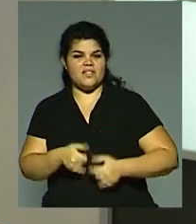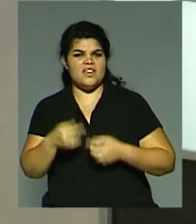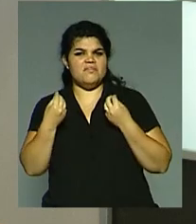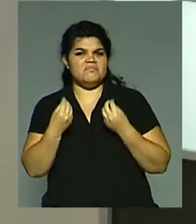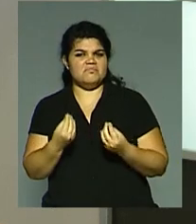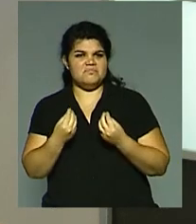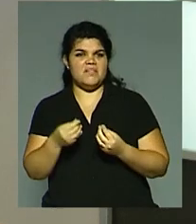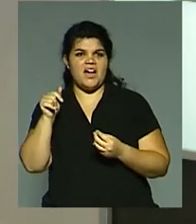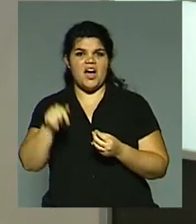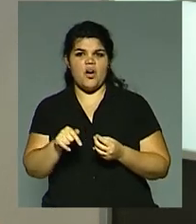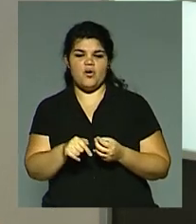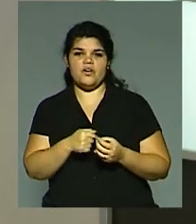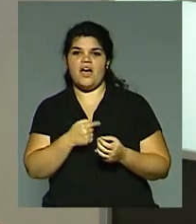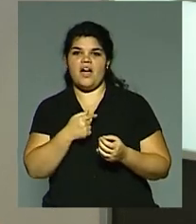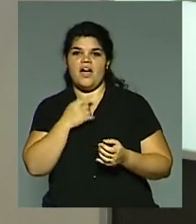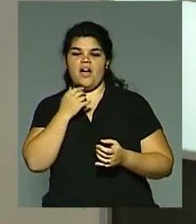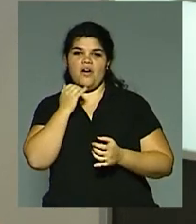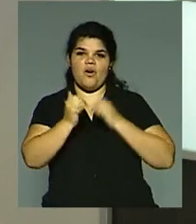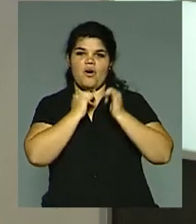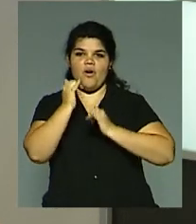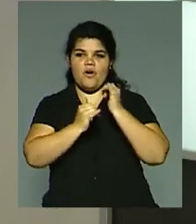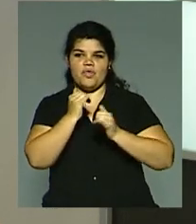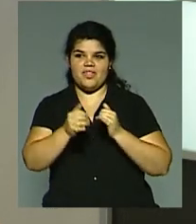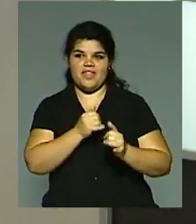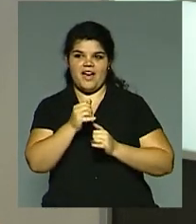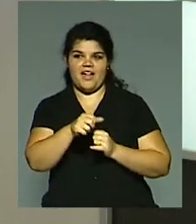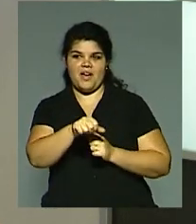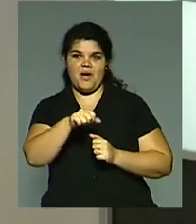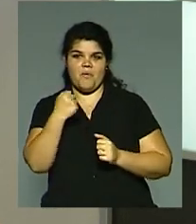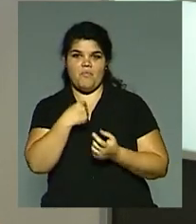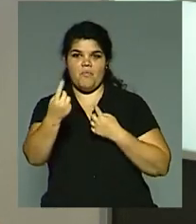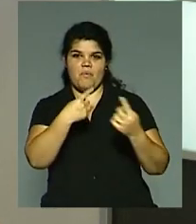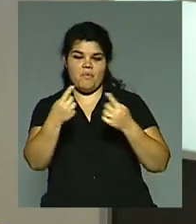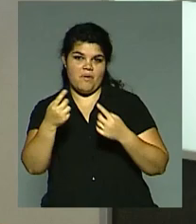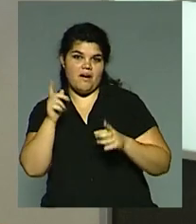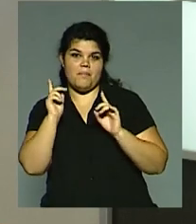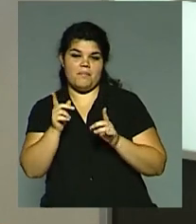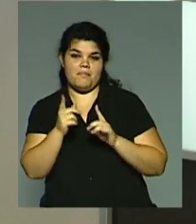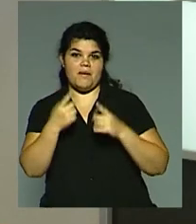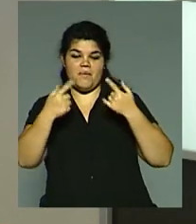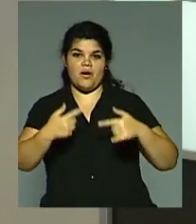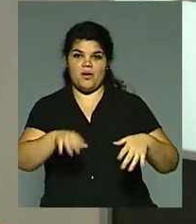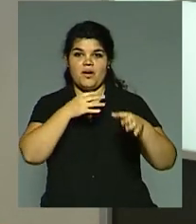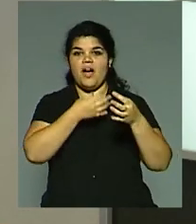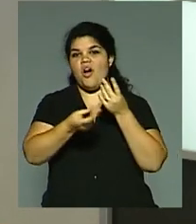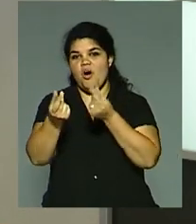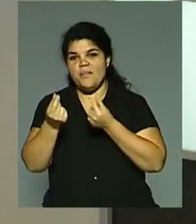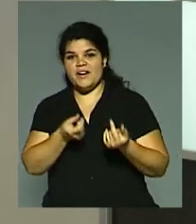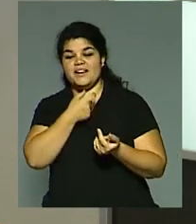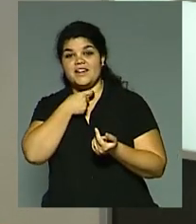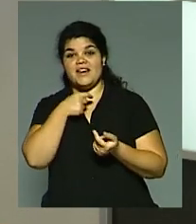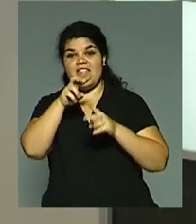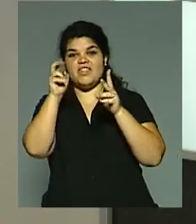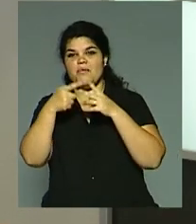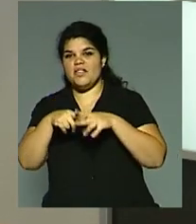vamos a hablar del puerta a puerta, porque seguramente muchos van a querer comprar a través de este sistema y sobre todo van a apuntar por el lado de la tecnología. Vamos a ver qué se